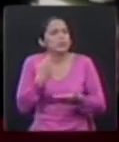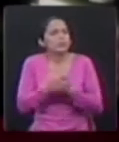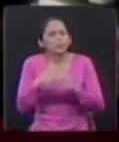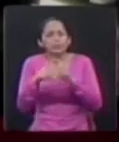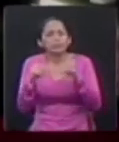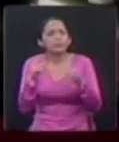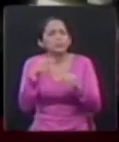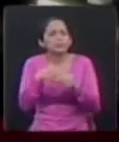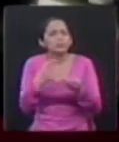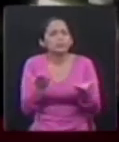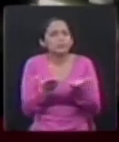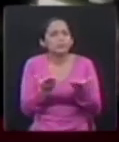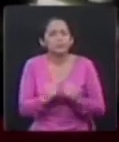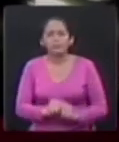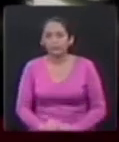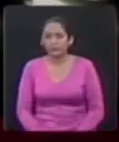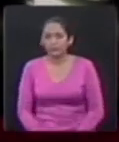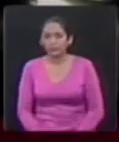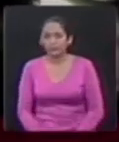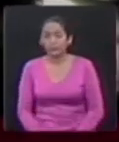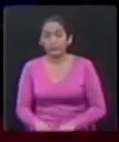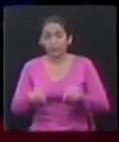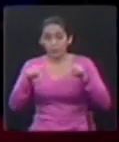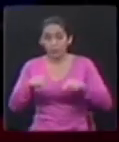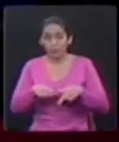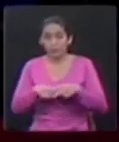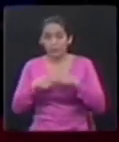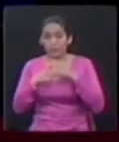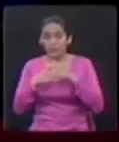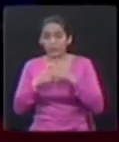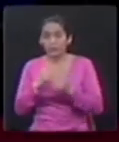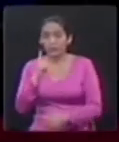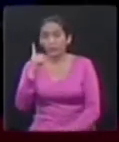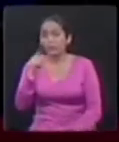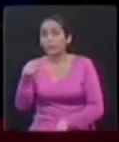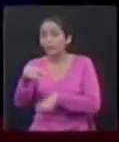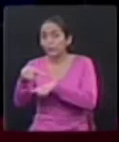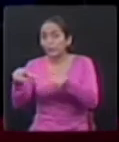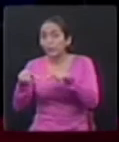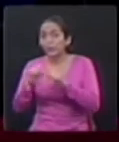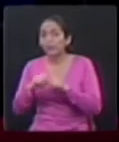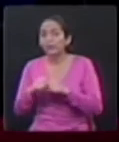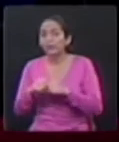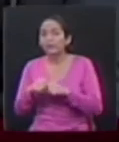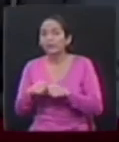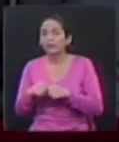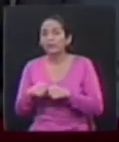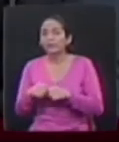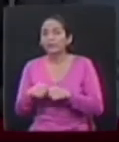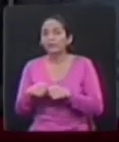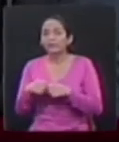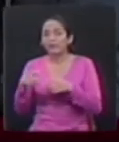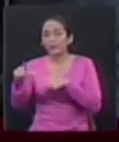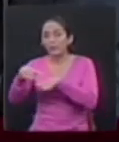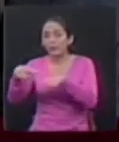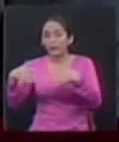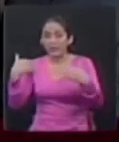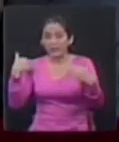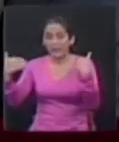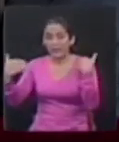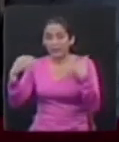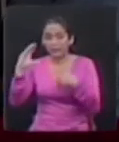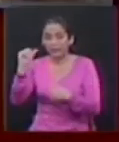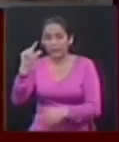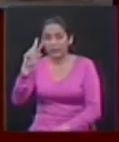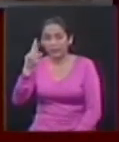entradas, Vanessa? Las entradas están a la venta desde hoy ya en un solo punto de venta, que es ya en el Teatro Carlos Cueva Tamariz. ¿Cuántas